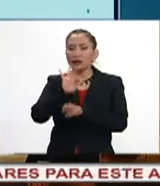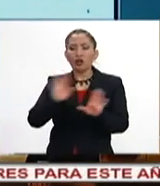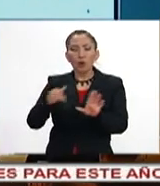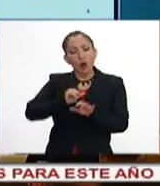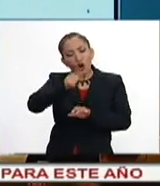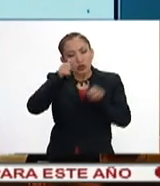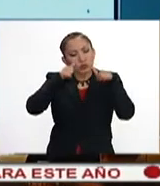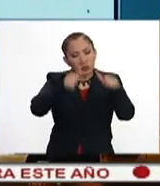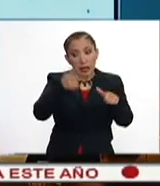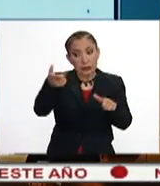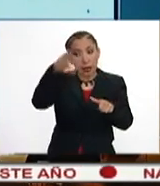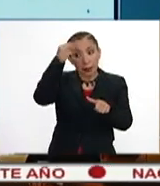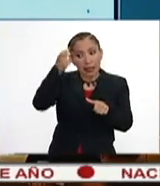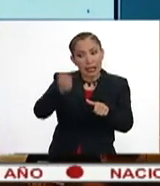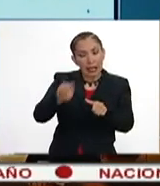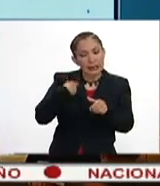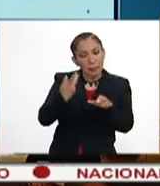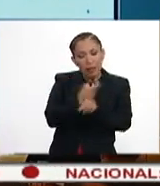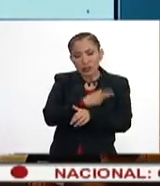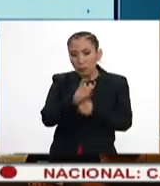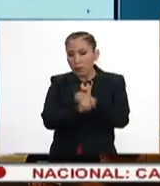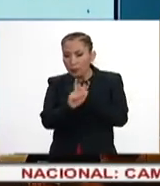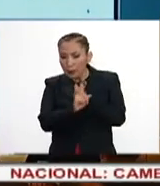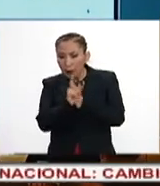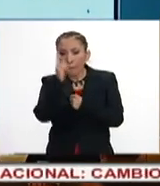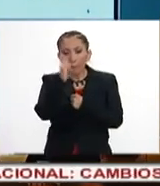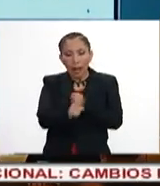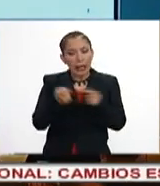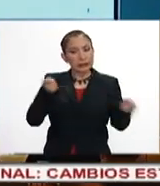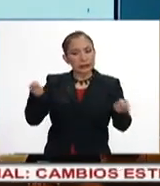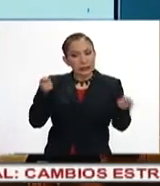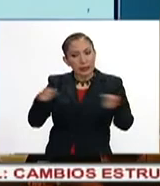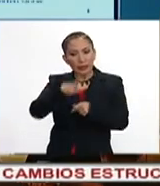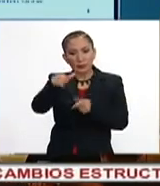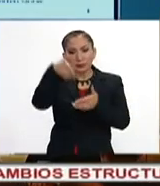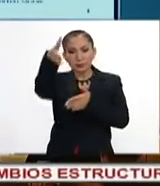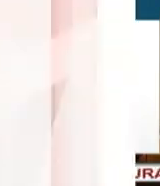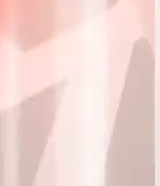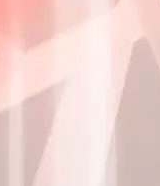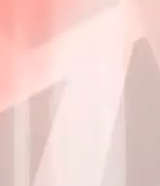y tenemos que aprender de este episodio para modular los ajustes posteriores.